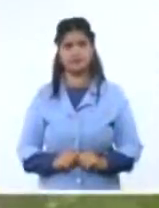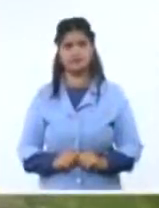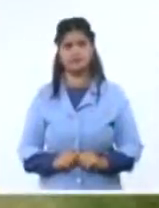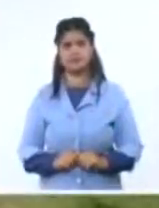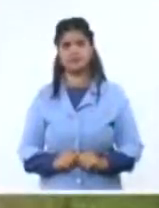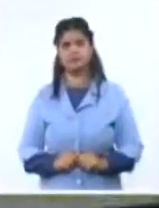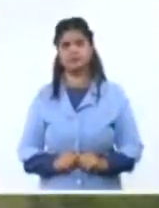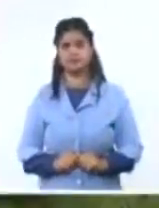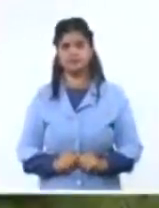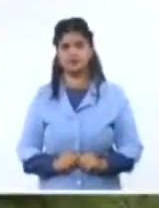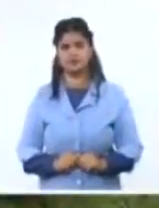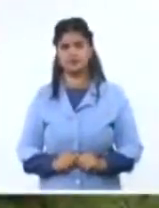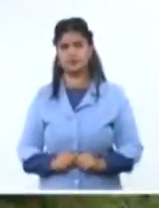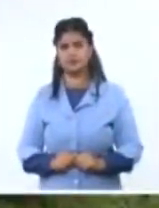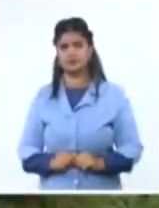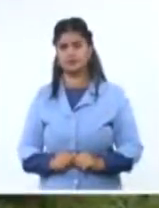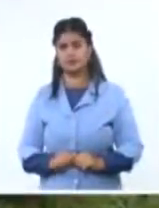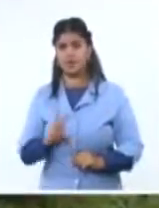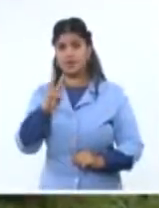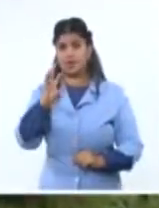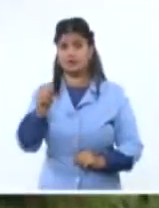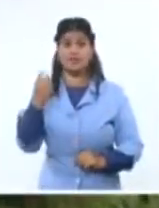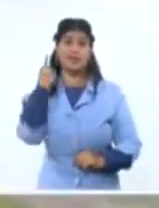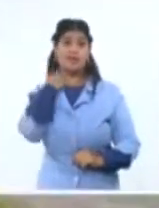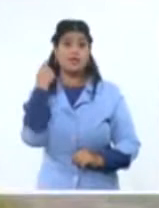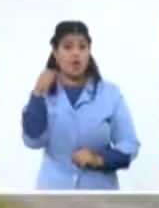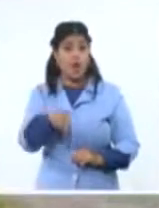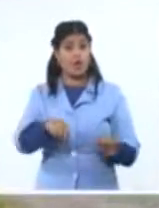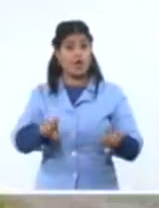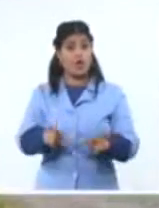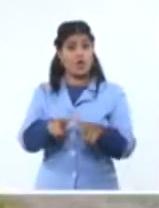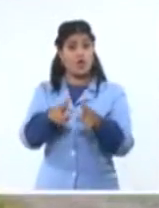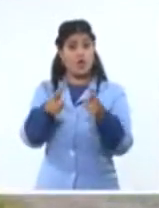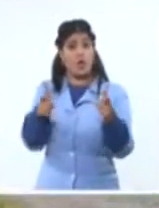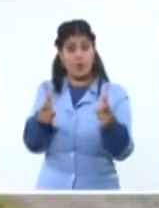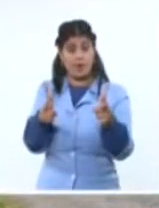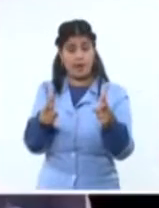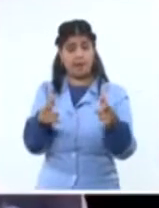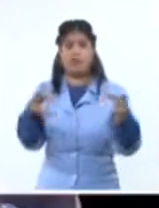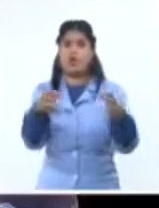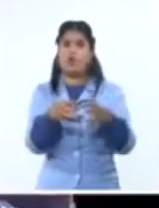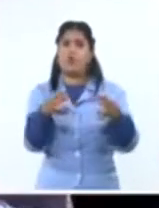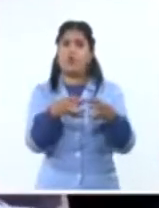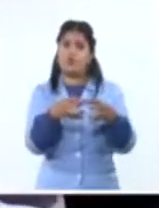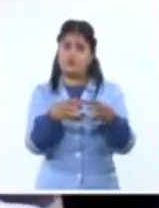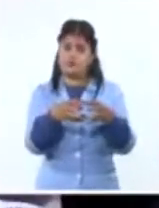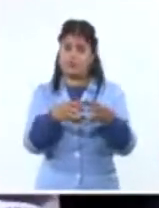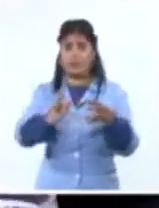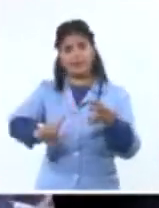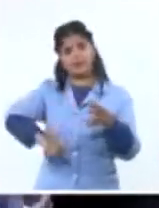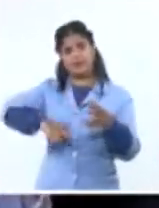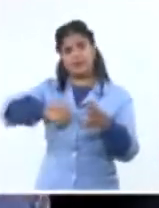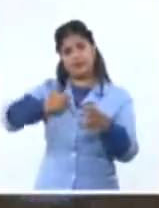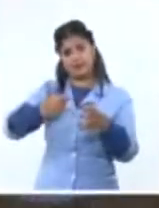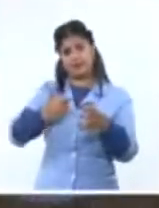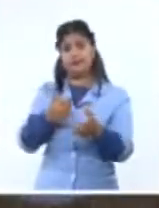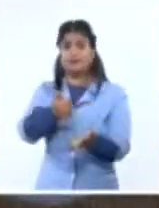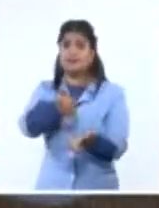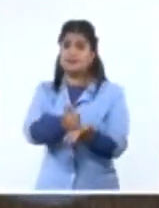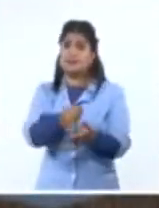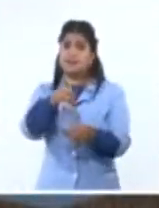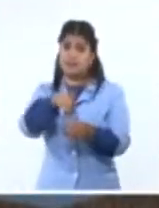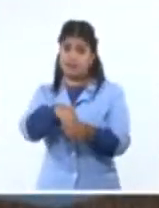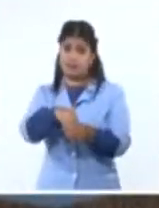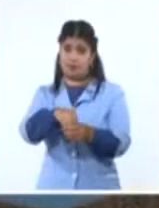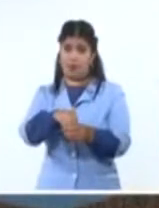A sus 30 años llega este 8 de noviembre el conjunto artístico integral de montaña Escambray. Hasta su sede en la comunidad de Centro Cubano 1, en